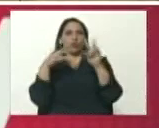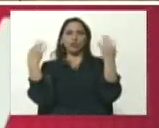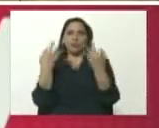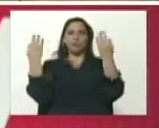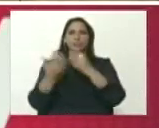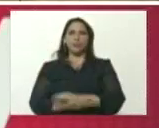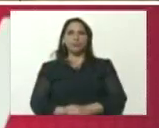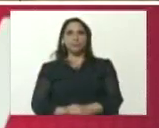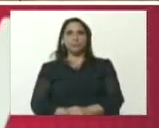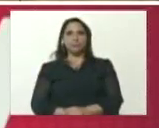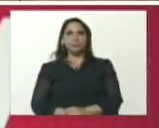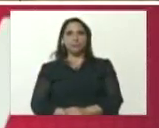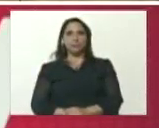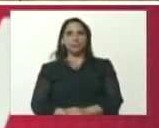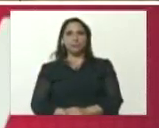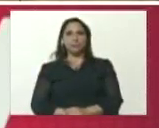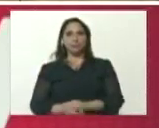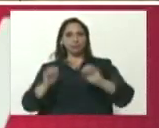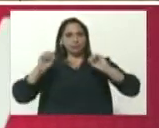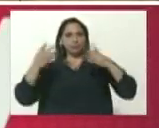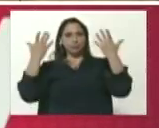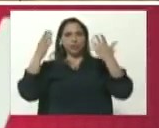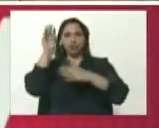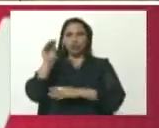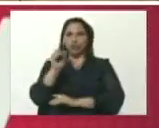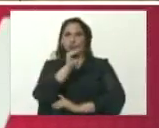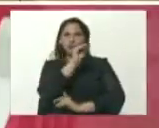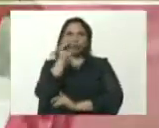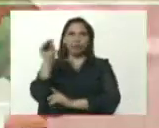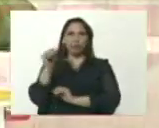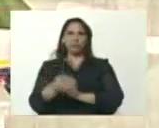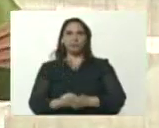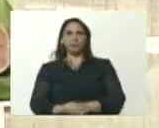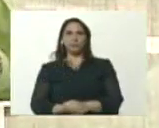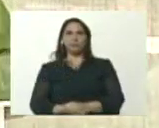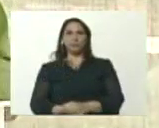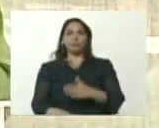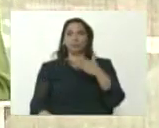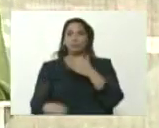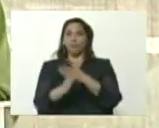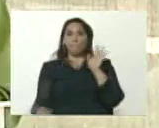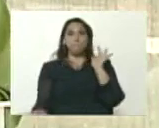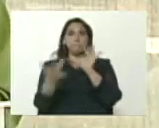siempre. Venceremos, que Dios los bendiga. Y nos vamos para